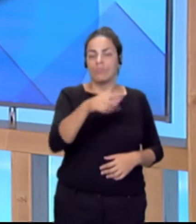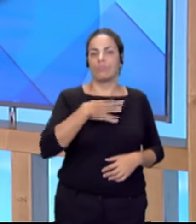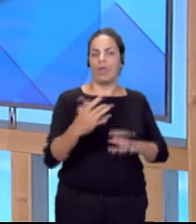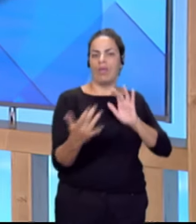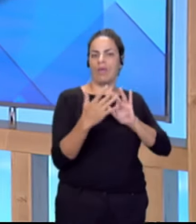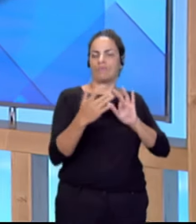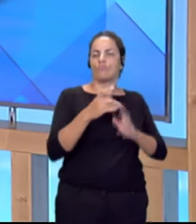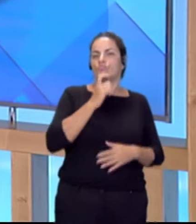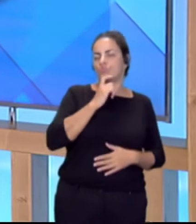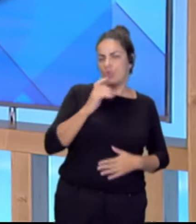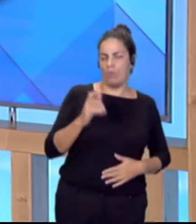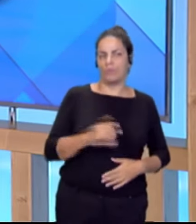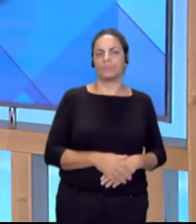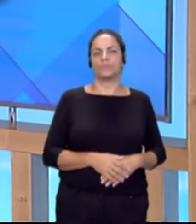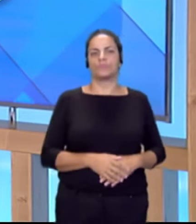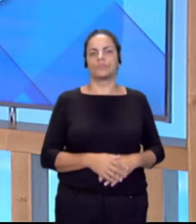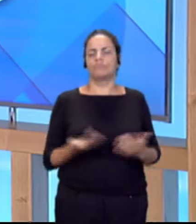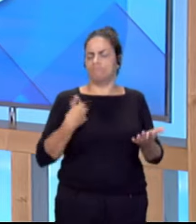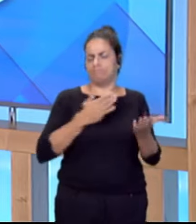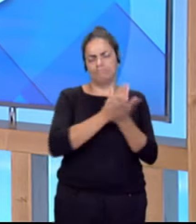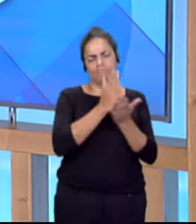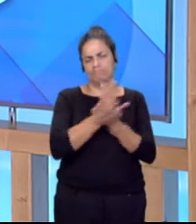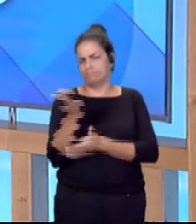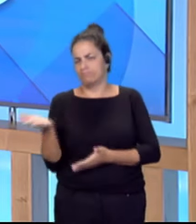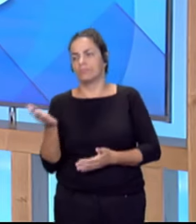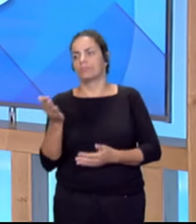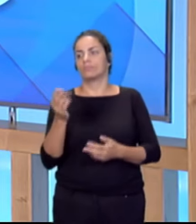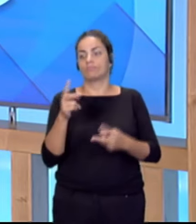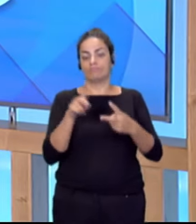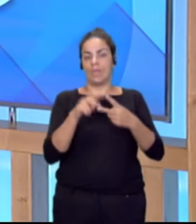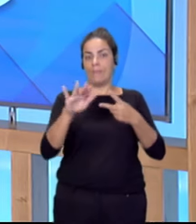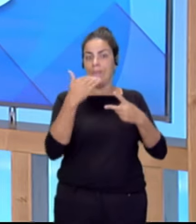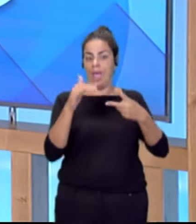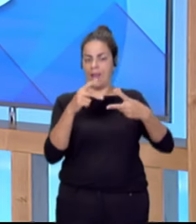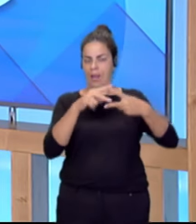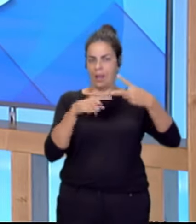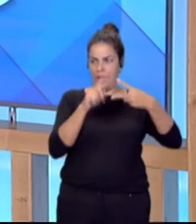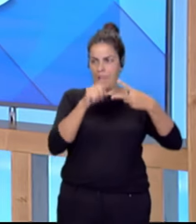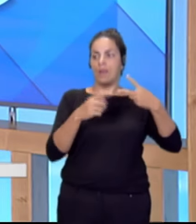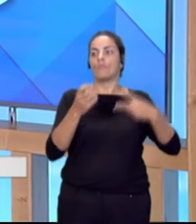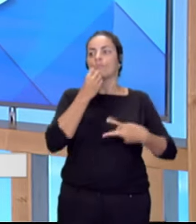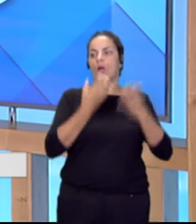contacto con nosotros. Tenemos varias vías, son 2 los correos electrónicos,